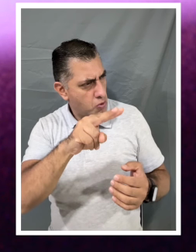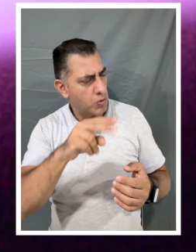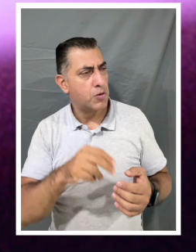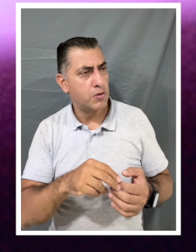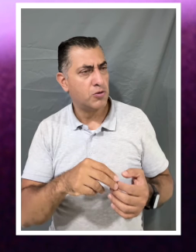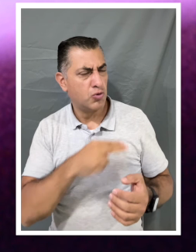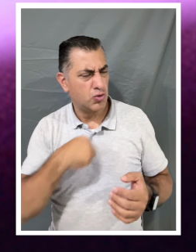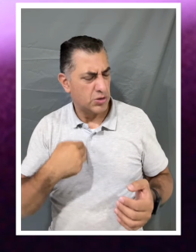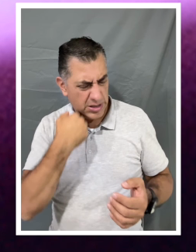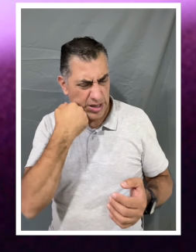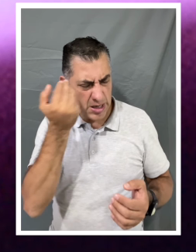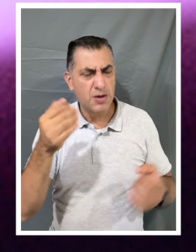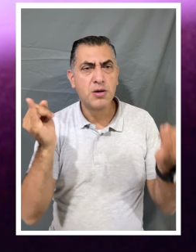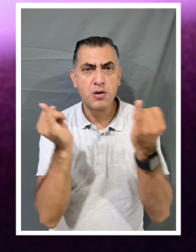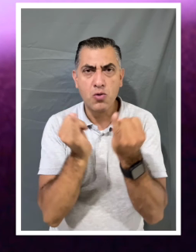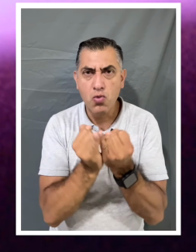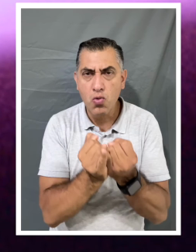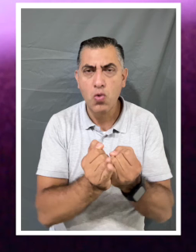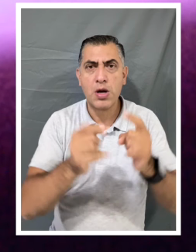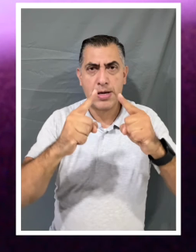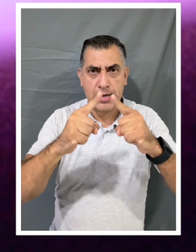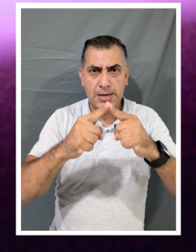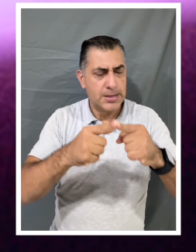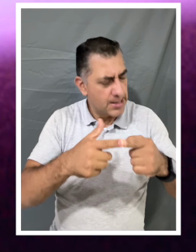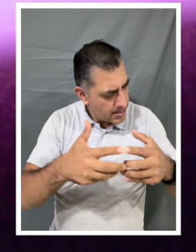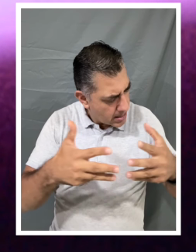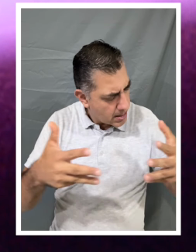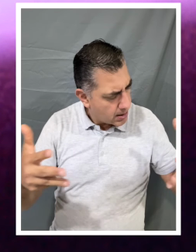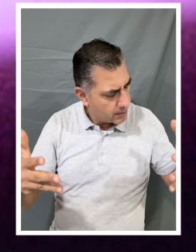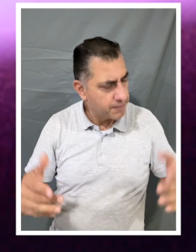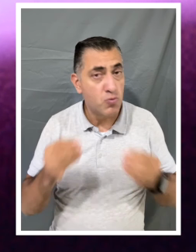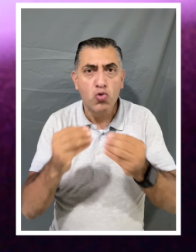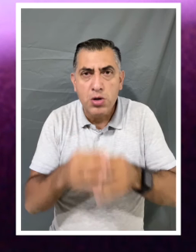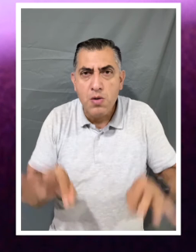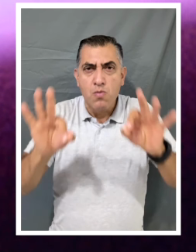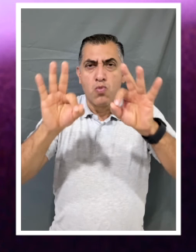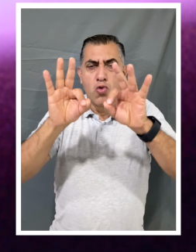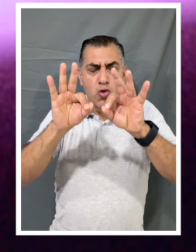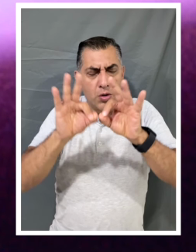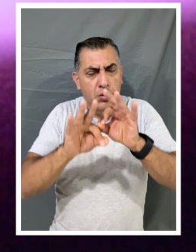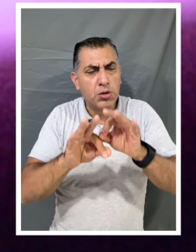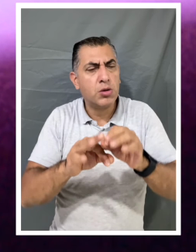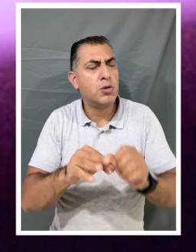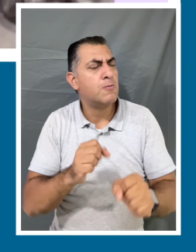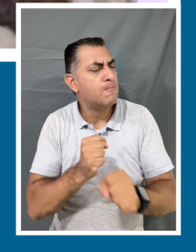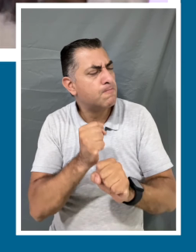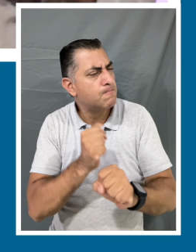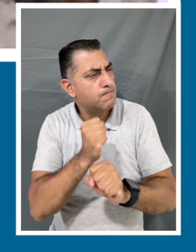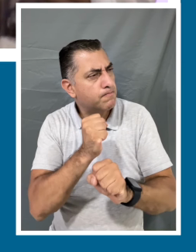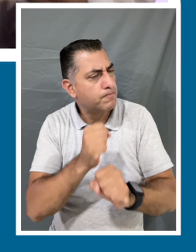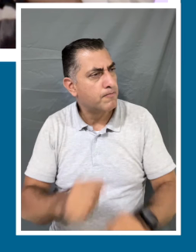si queremos continuar siendo una una gran iglesia y es importante que que lo pongamos en práctica el primero